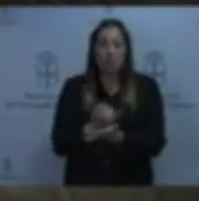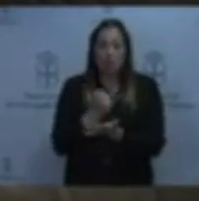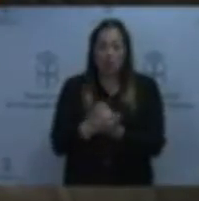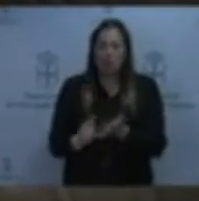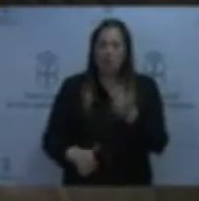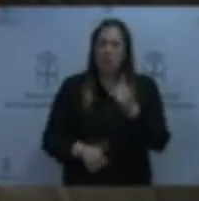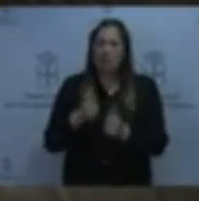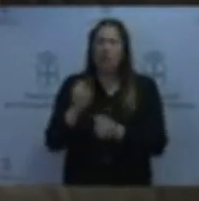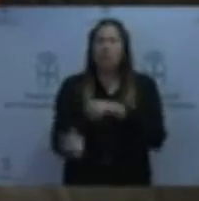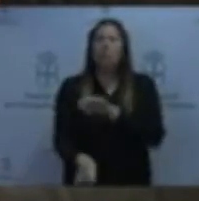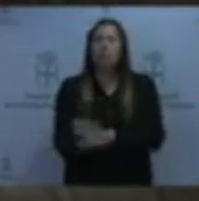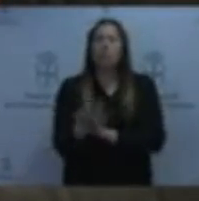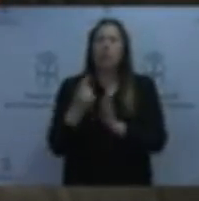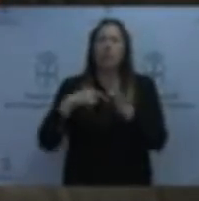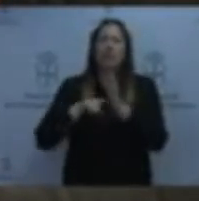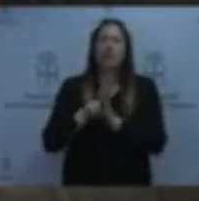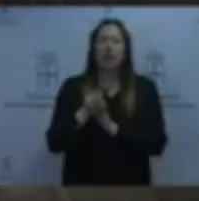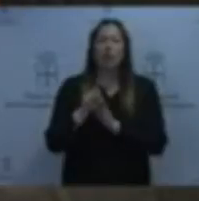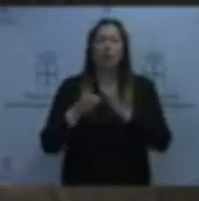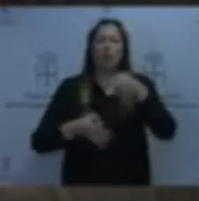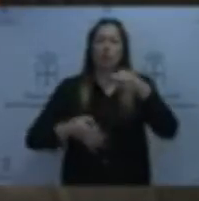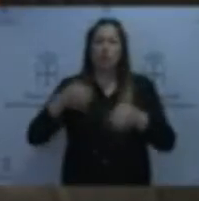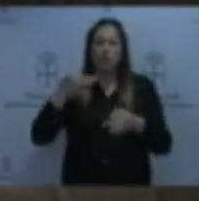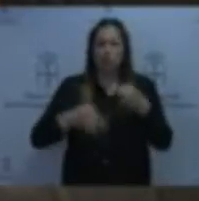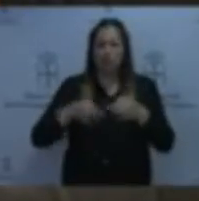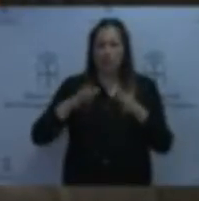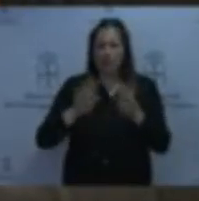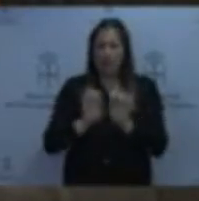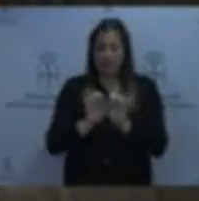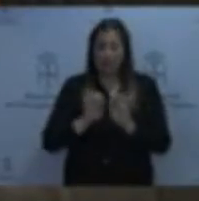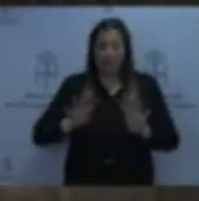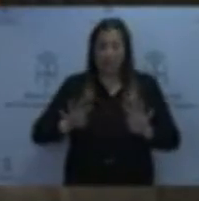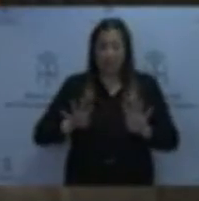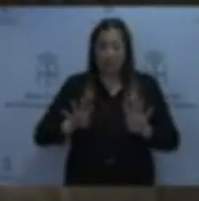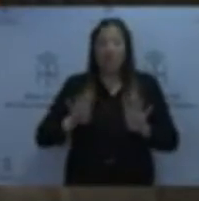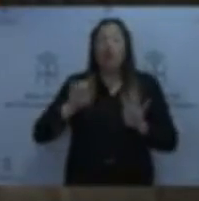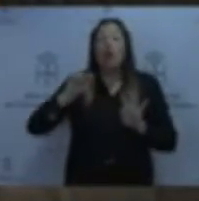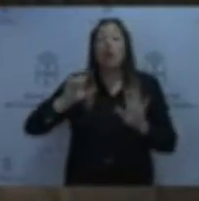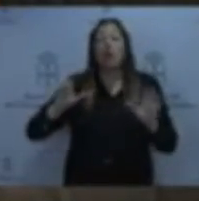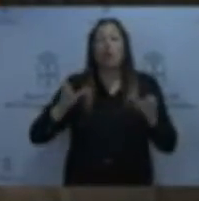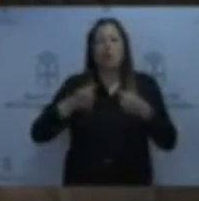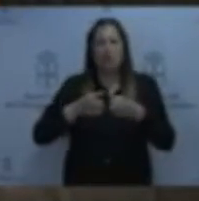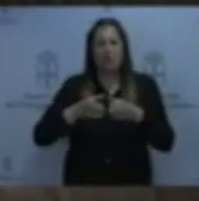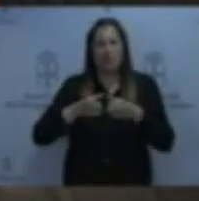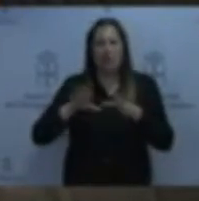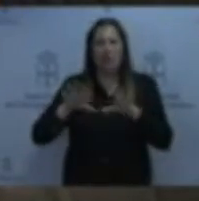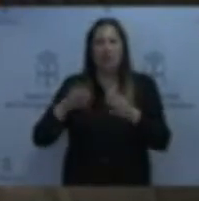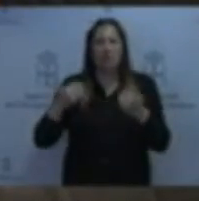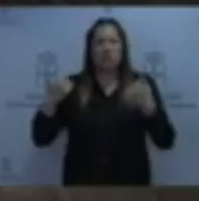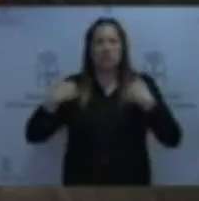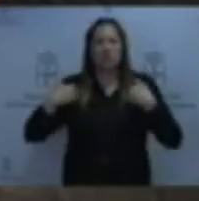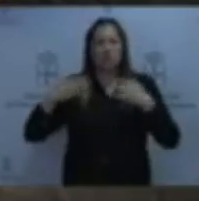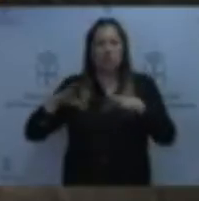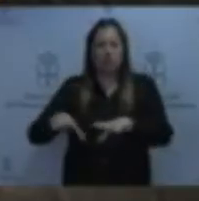y el desarrollo de los tribunales, por parte de estos tribunales calificadores, esta comunidad estaba gobernada por el Partido